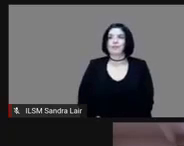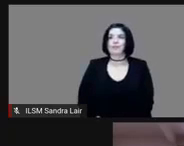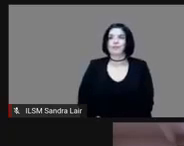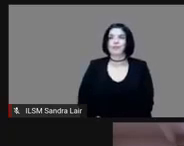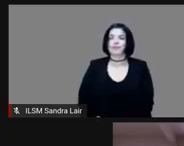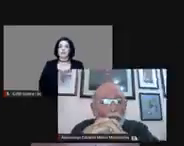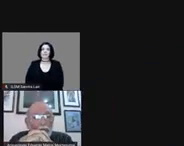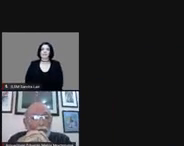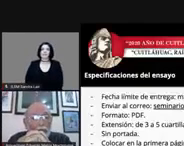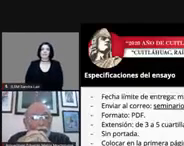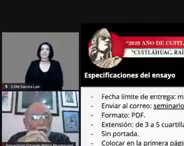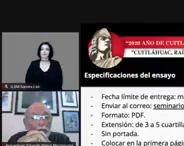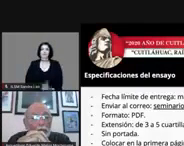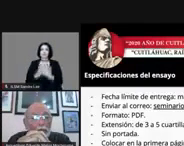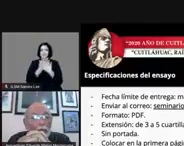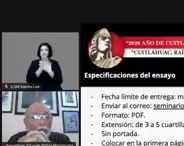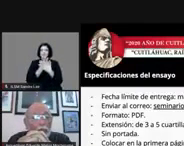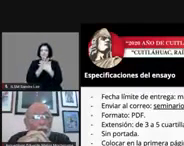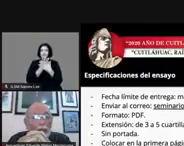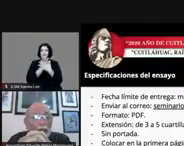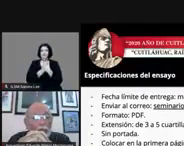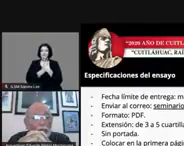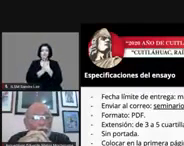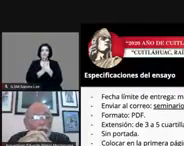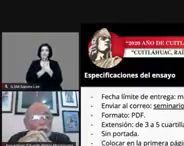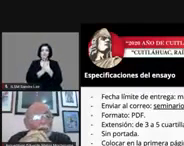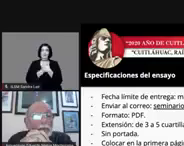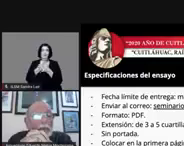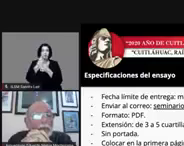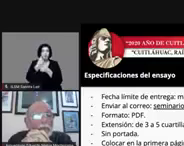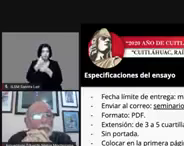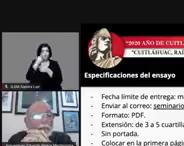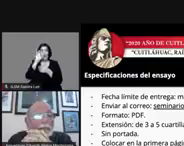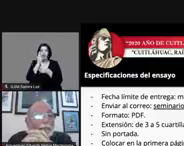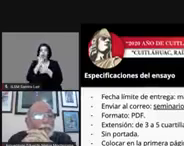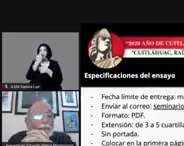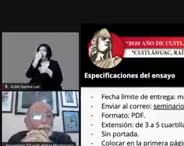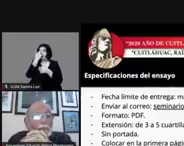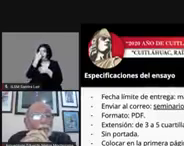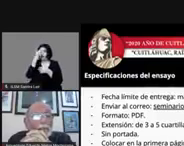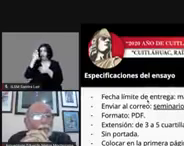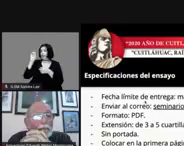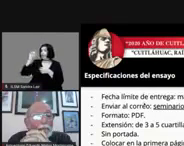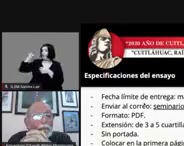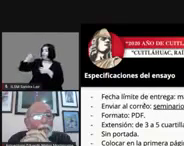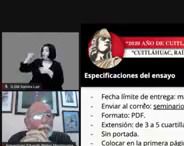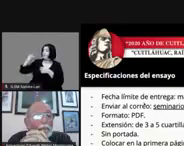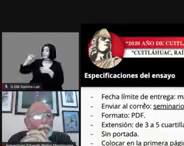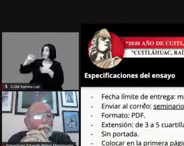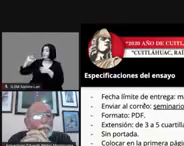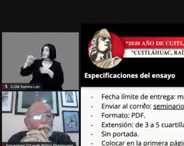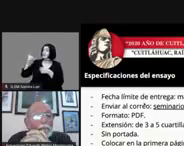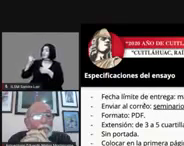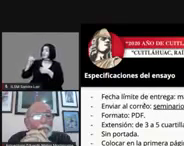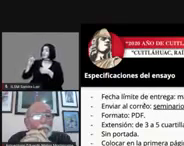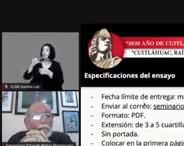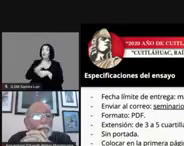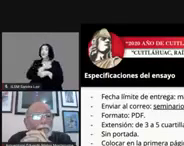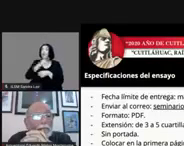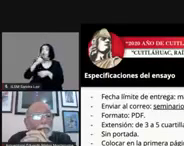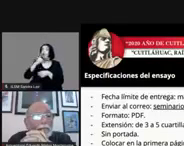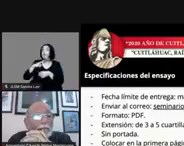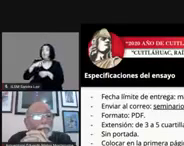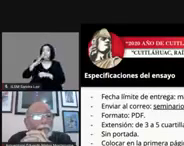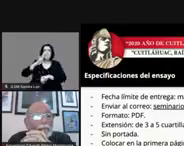vamos a esperar a que aparezcan en pantalla recuerden que el ensayo lo tienen que entregar a más tardar el martes